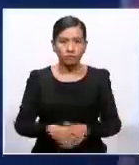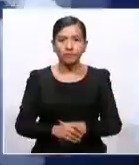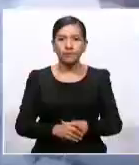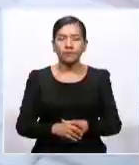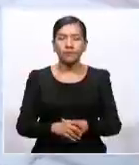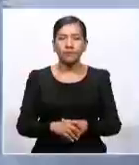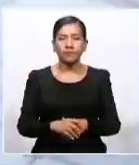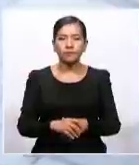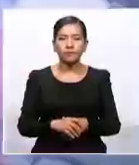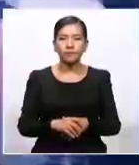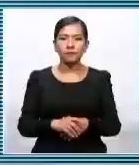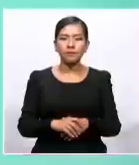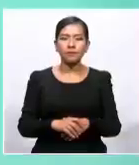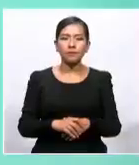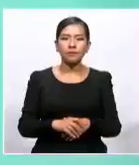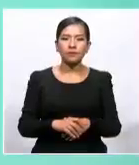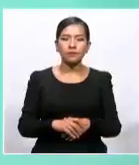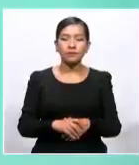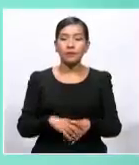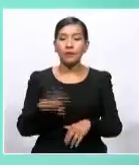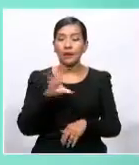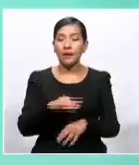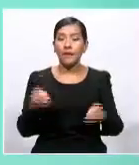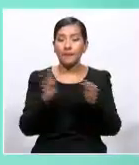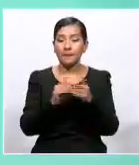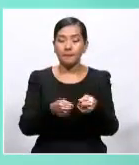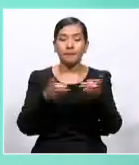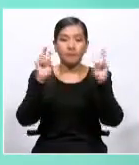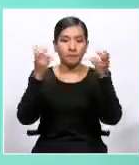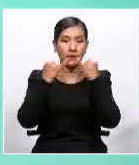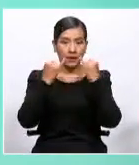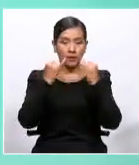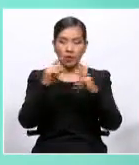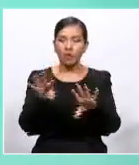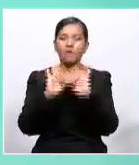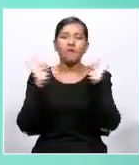Y con respecto a esta información, las familias afectadas de estos 3